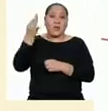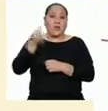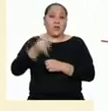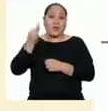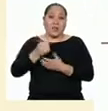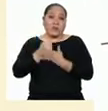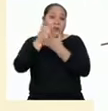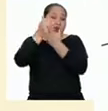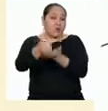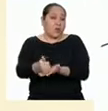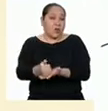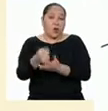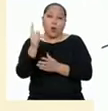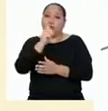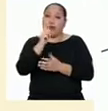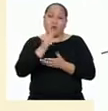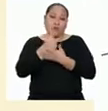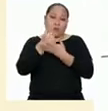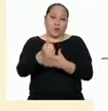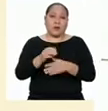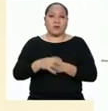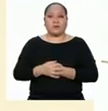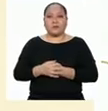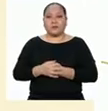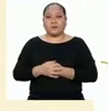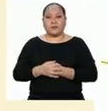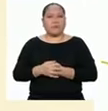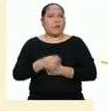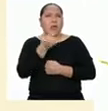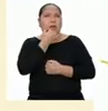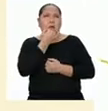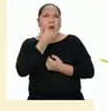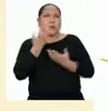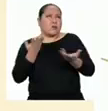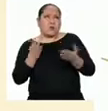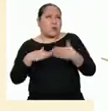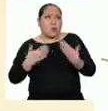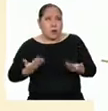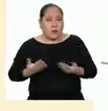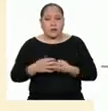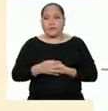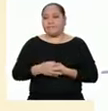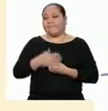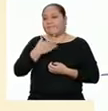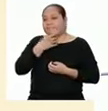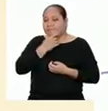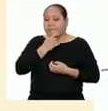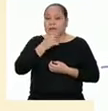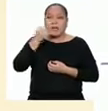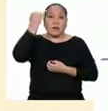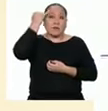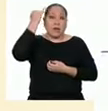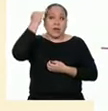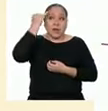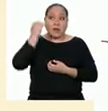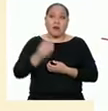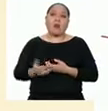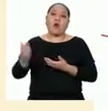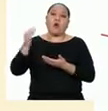será de utilidad o no. ¿Y qué pasa si no es así? Pues supongo que se tendrá